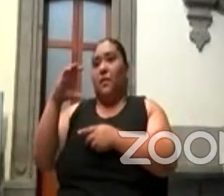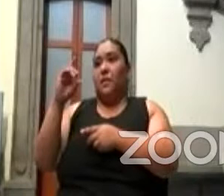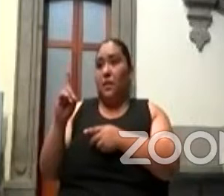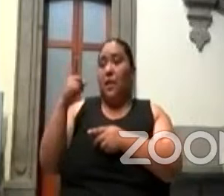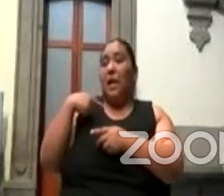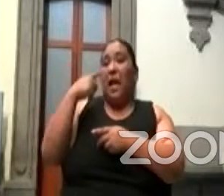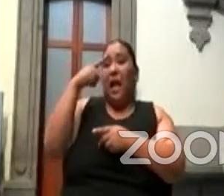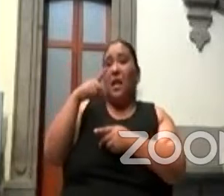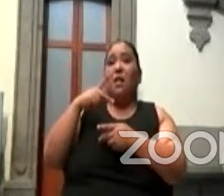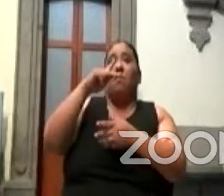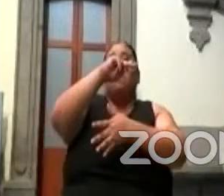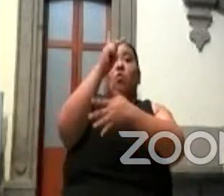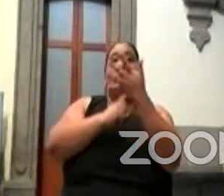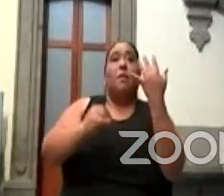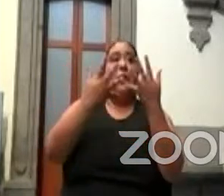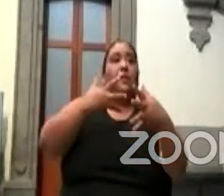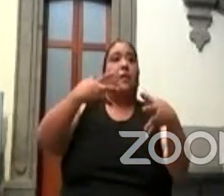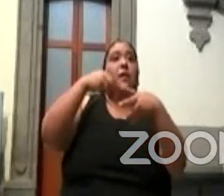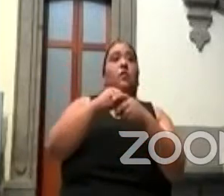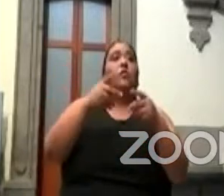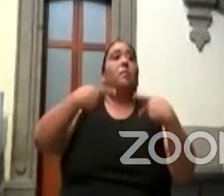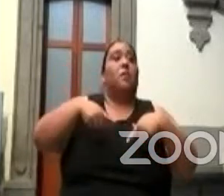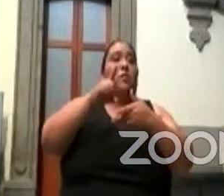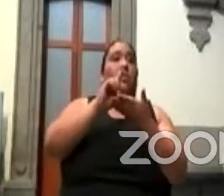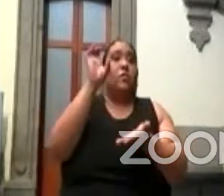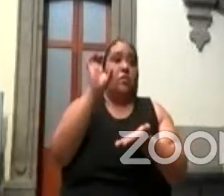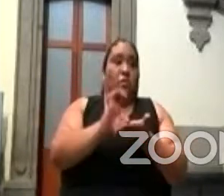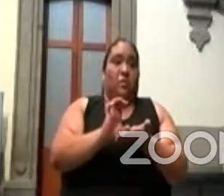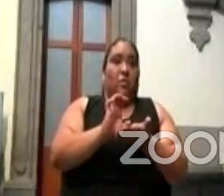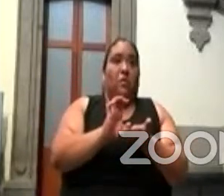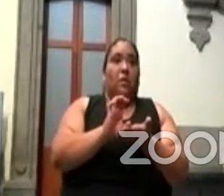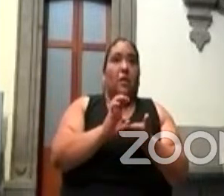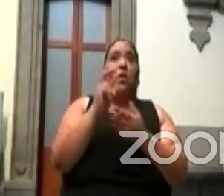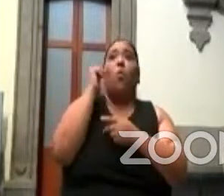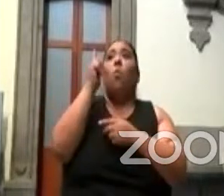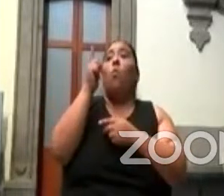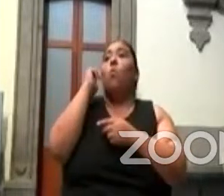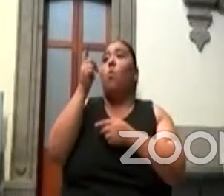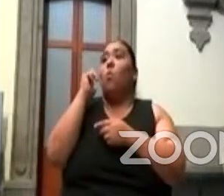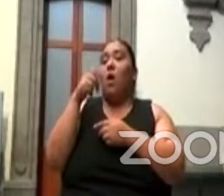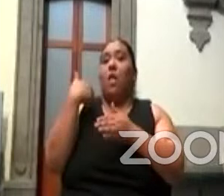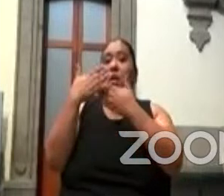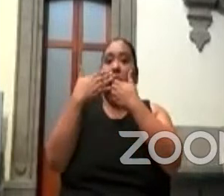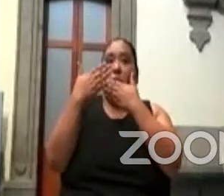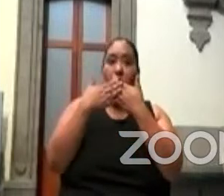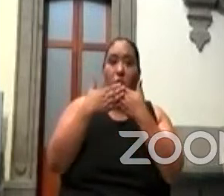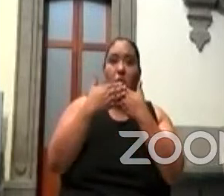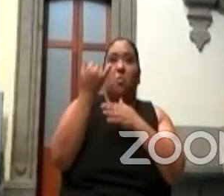de Integración de Personas con Discapacidad, que esperemos que ya para el mes de